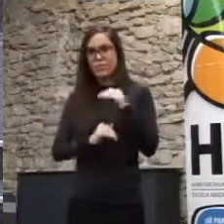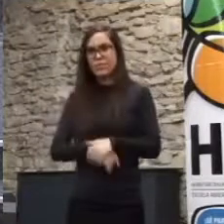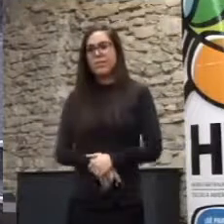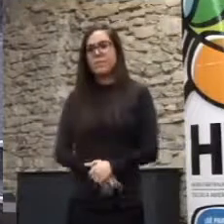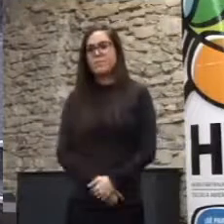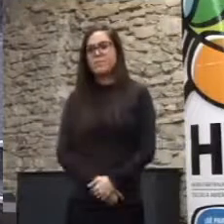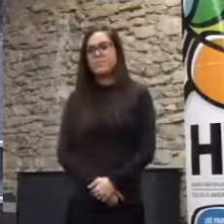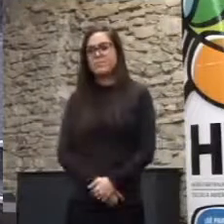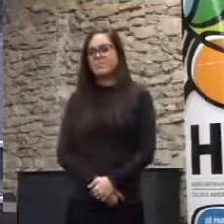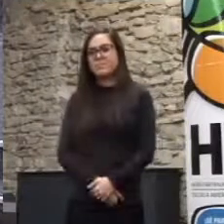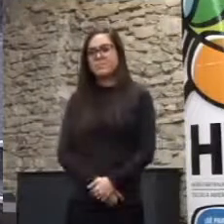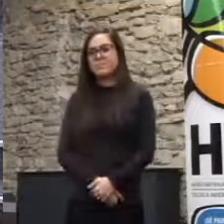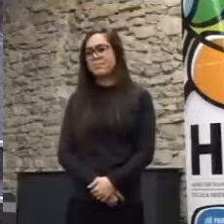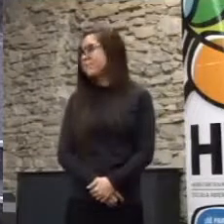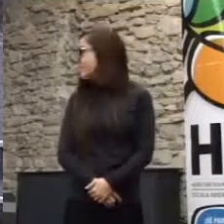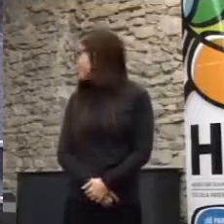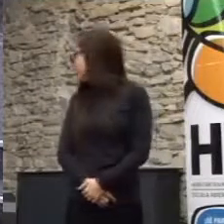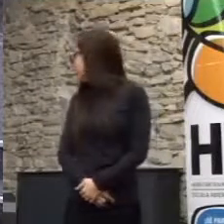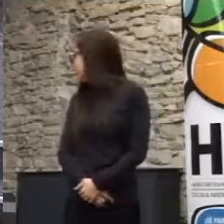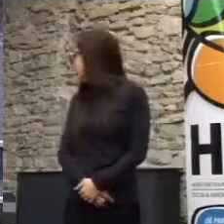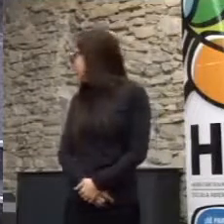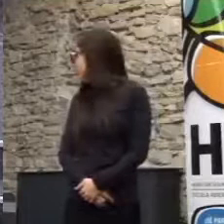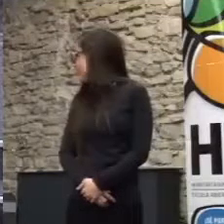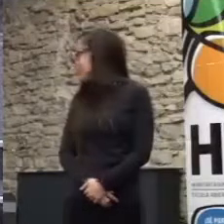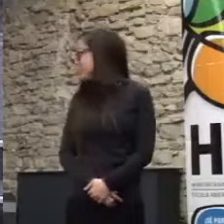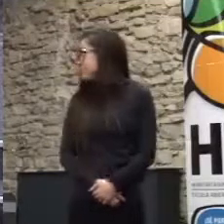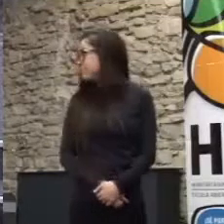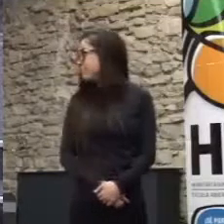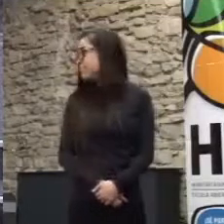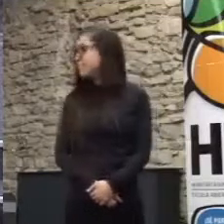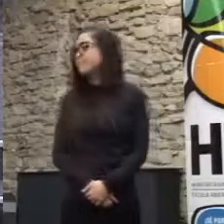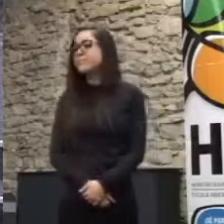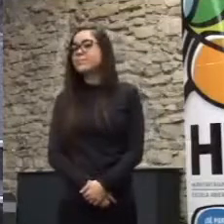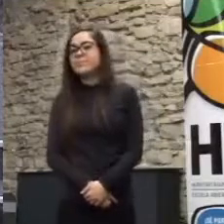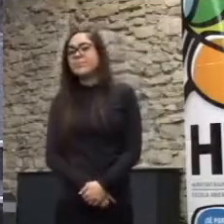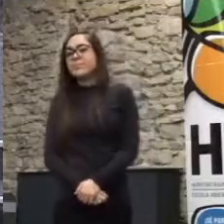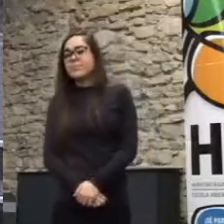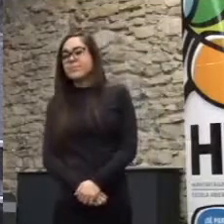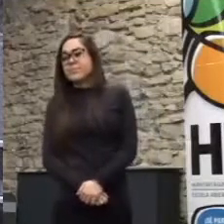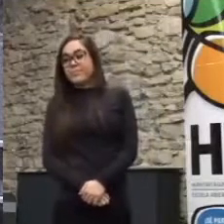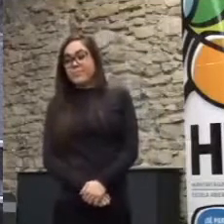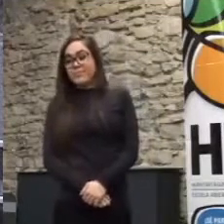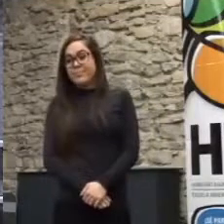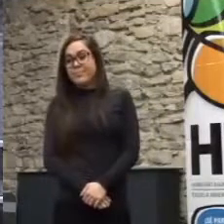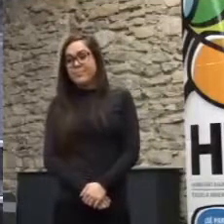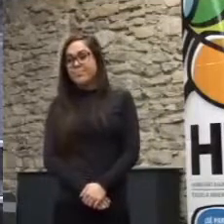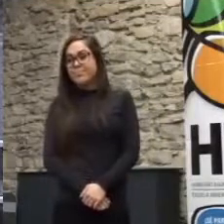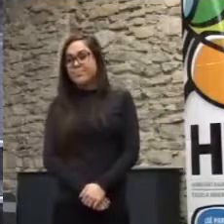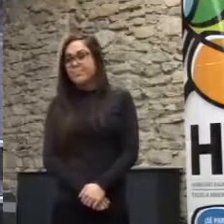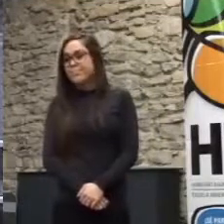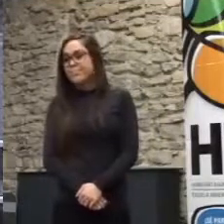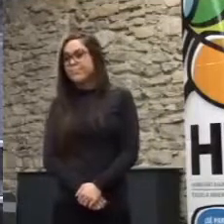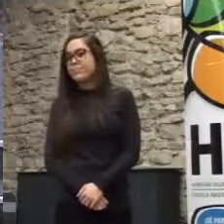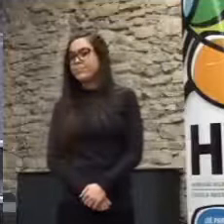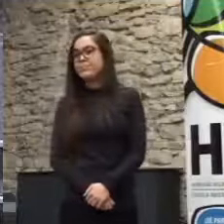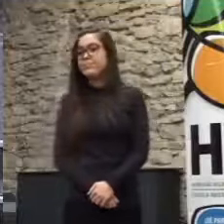No se lo oye bien ahora, ¿no? Vamos a ver si... Y si no, me acerquéis al micrófono, ¿eh? Habla un poquito, Aitor. Sí. Ahora sí.